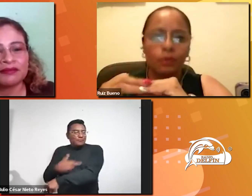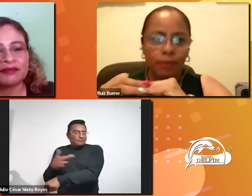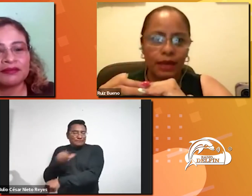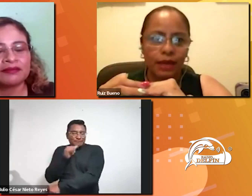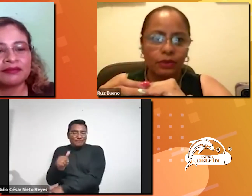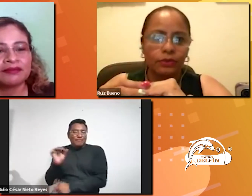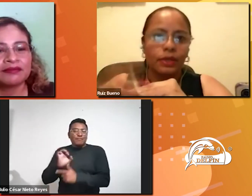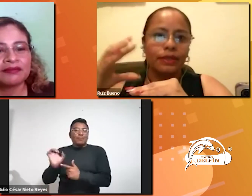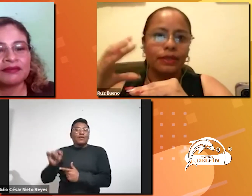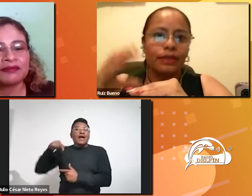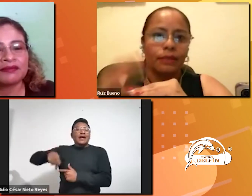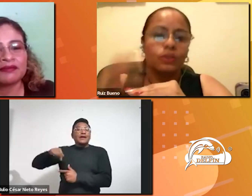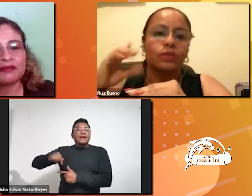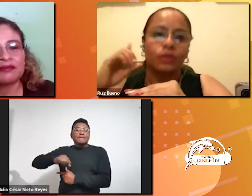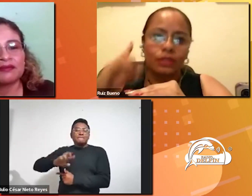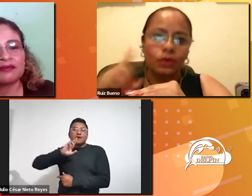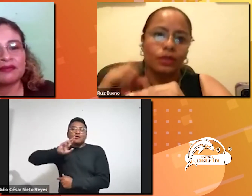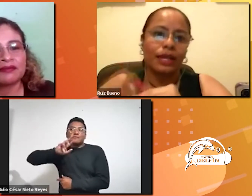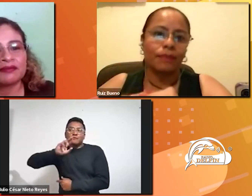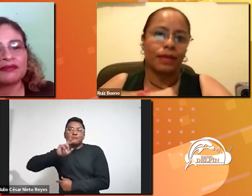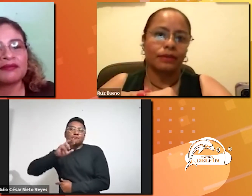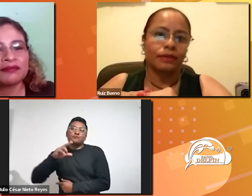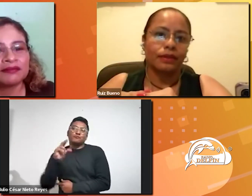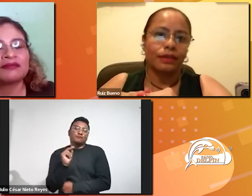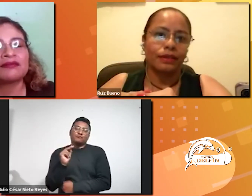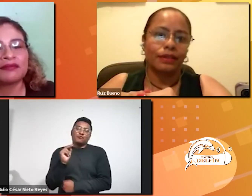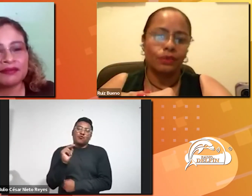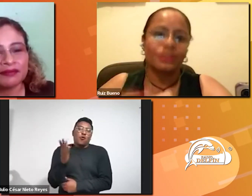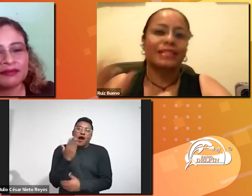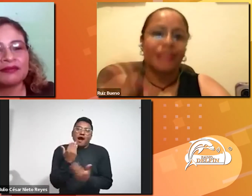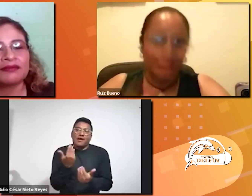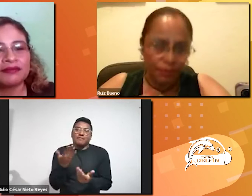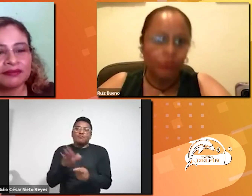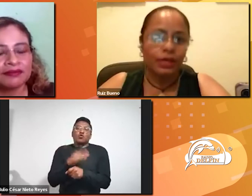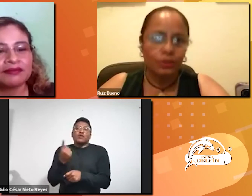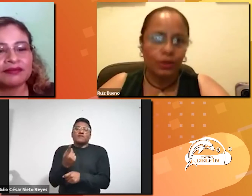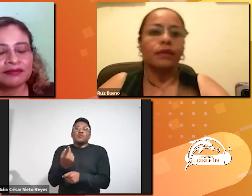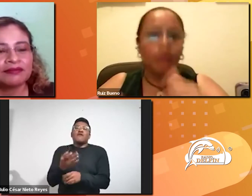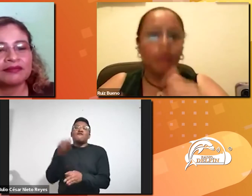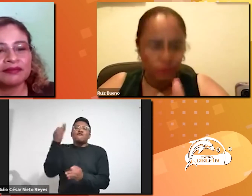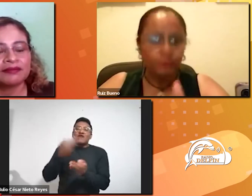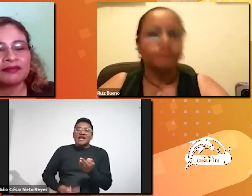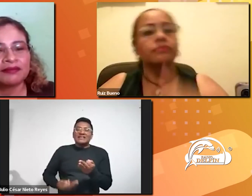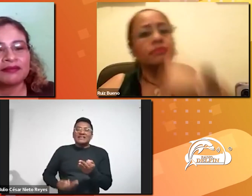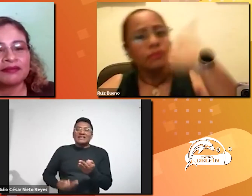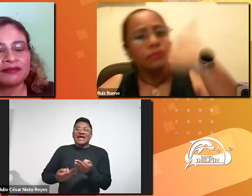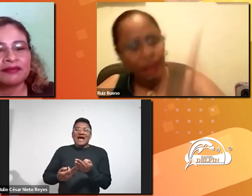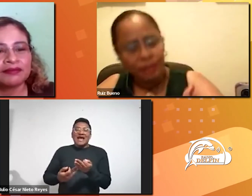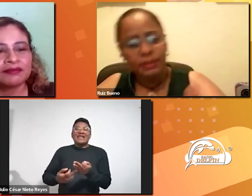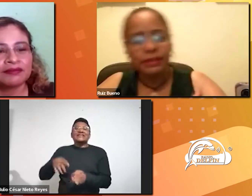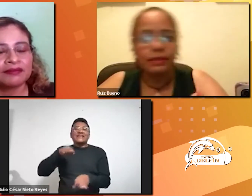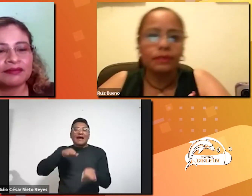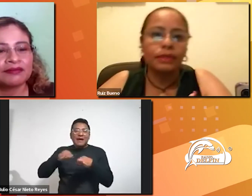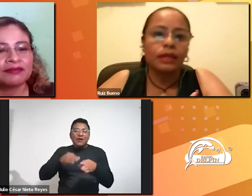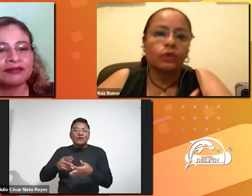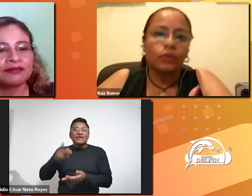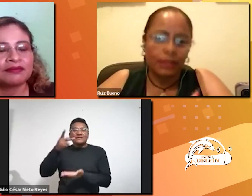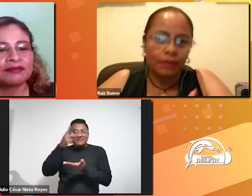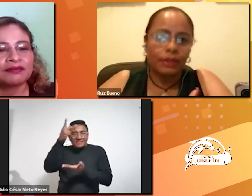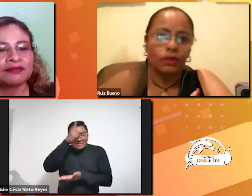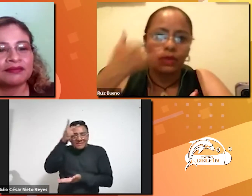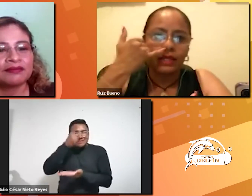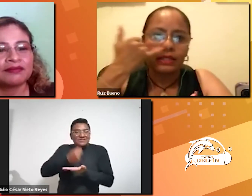viene acompañado del proceso de psicoterapia. Entonces, ¿qué se podría sugerir? Es que además de recibir